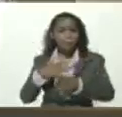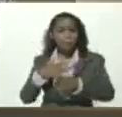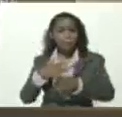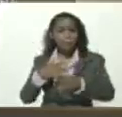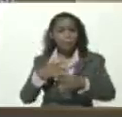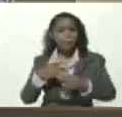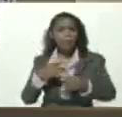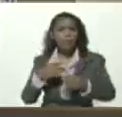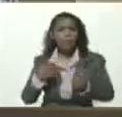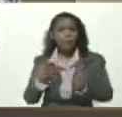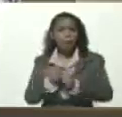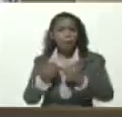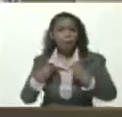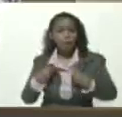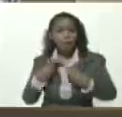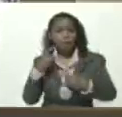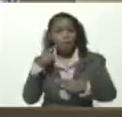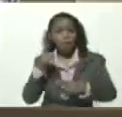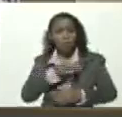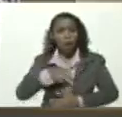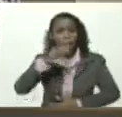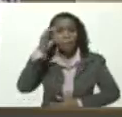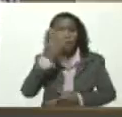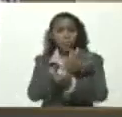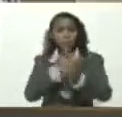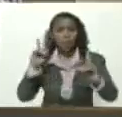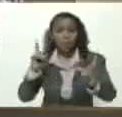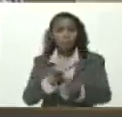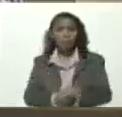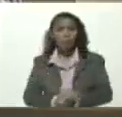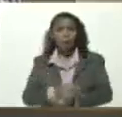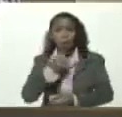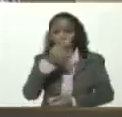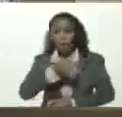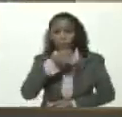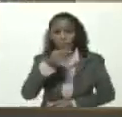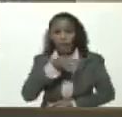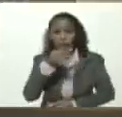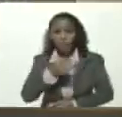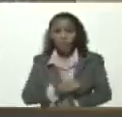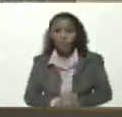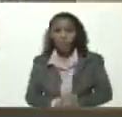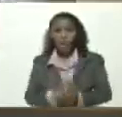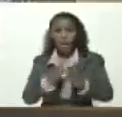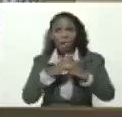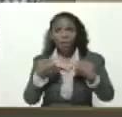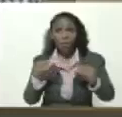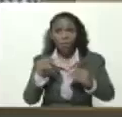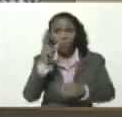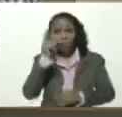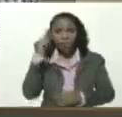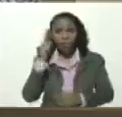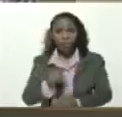un acerado espíritu democrático. Buenas tardes a todos y a